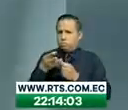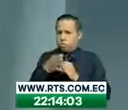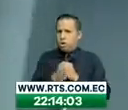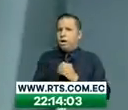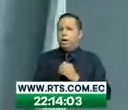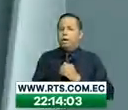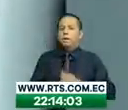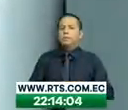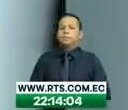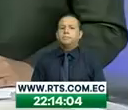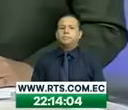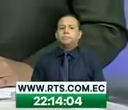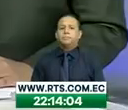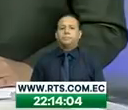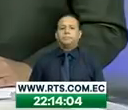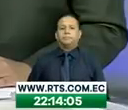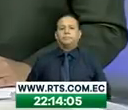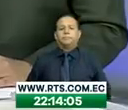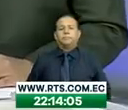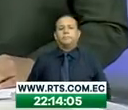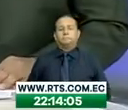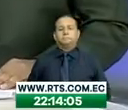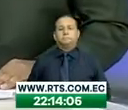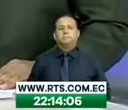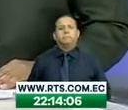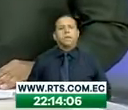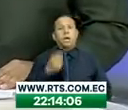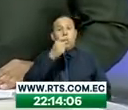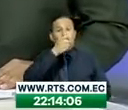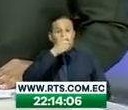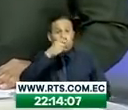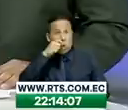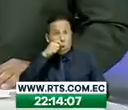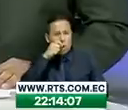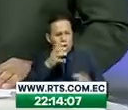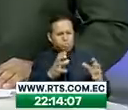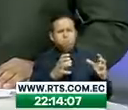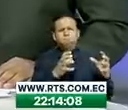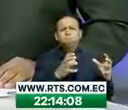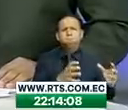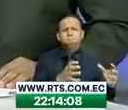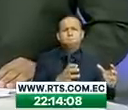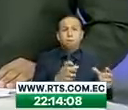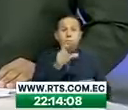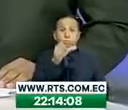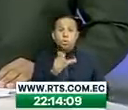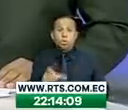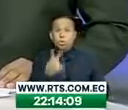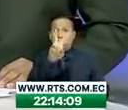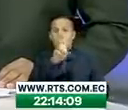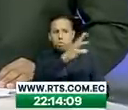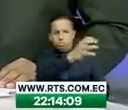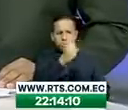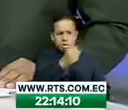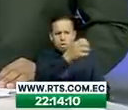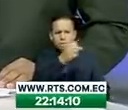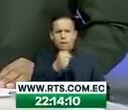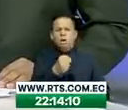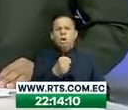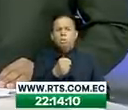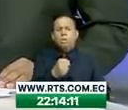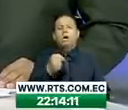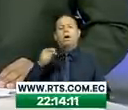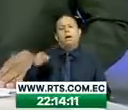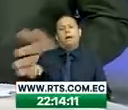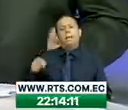bastante media tonelada de droga y dos personas detenidas fue el resultado de una operación ejecutada por agentes de la